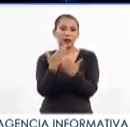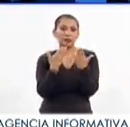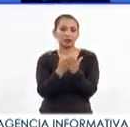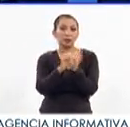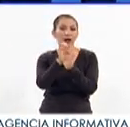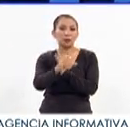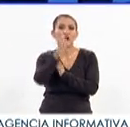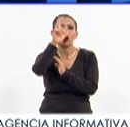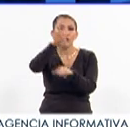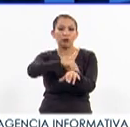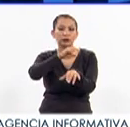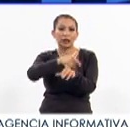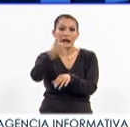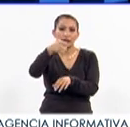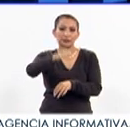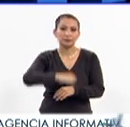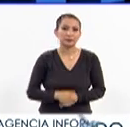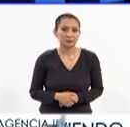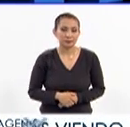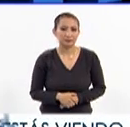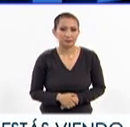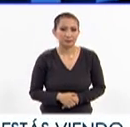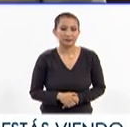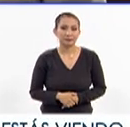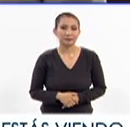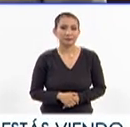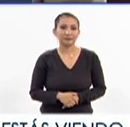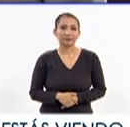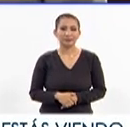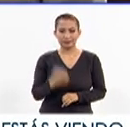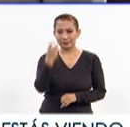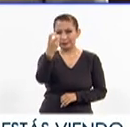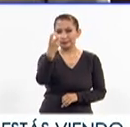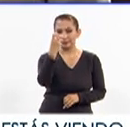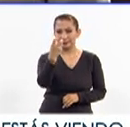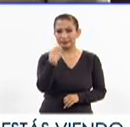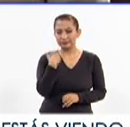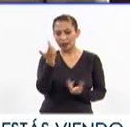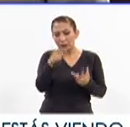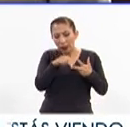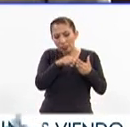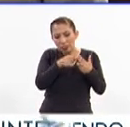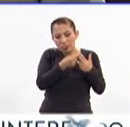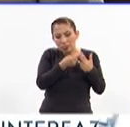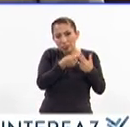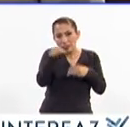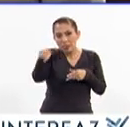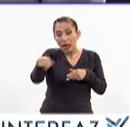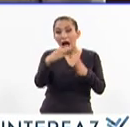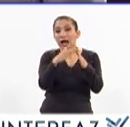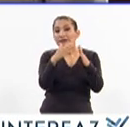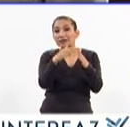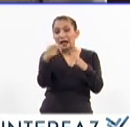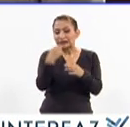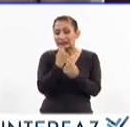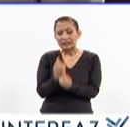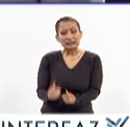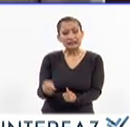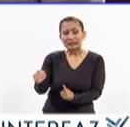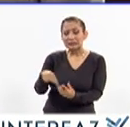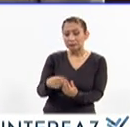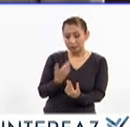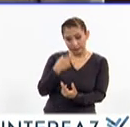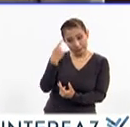servicios como electricidad y gas. Yo creo que justamente la semillita inicia en casa, desde los más